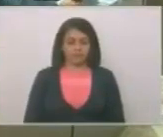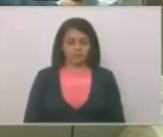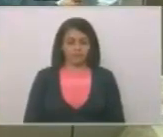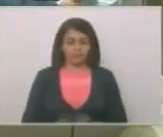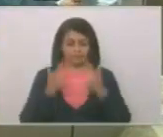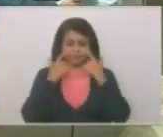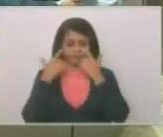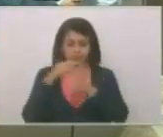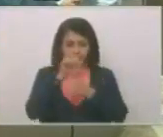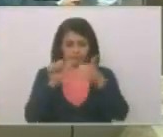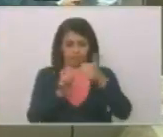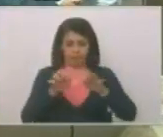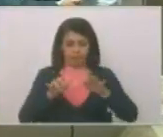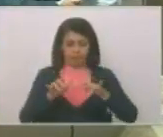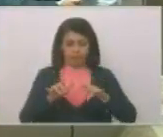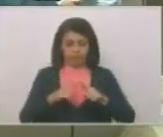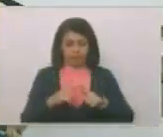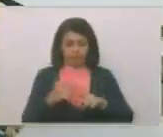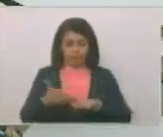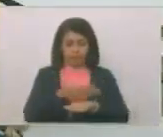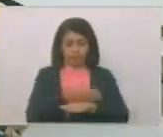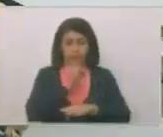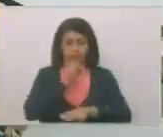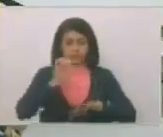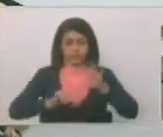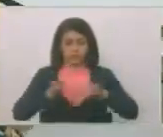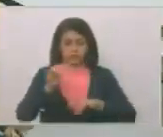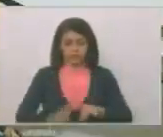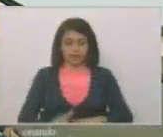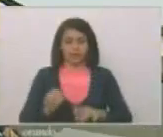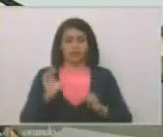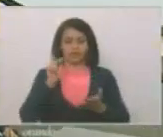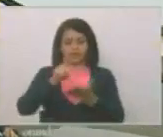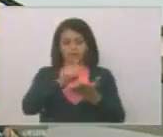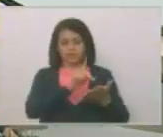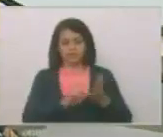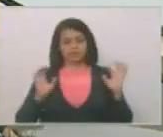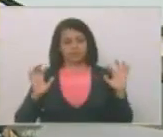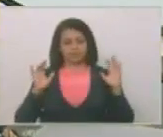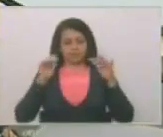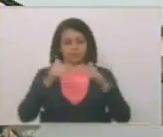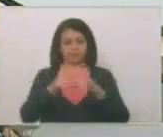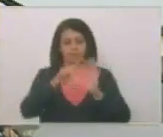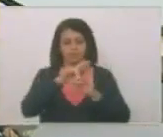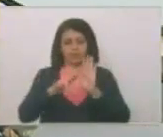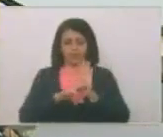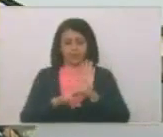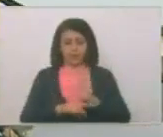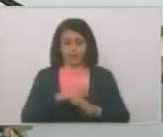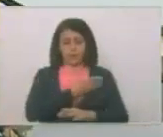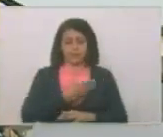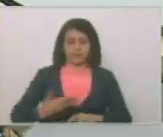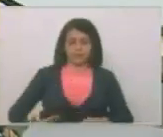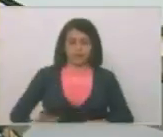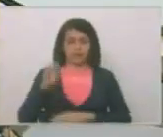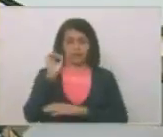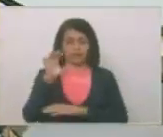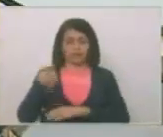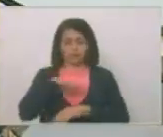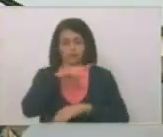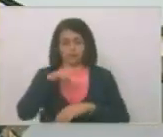Adelante, su secretario. Previo anuncio, Secretaría, de la existencia del quórum reglamentario, el presidente de la